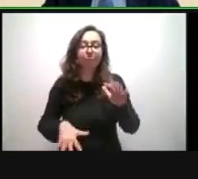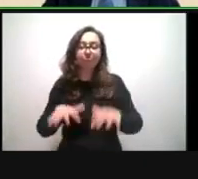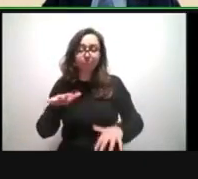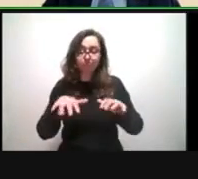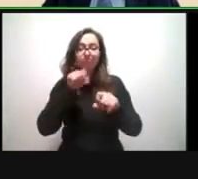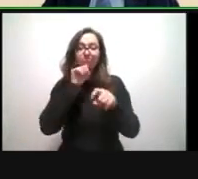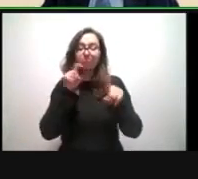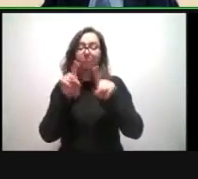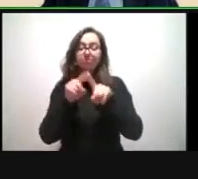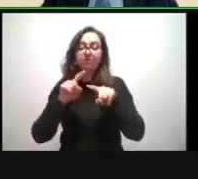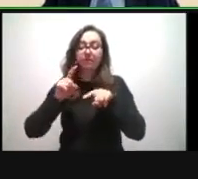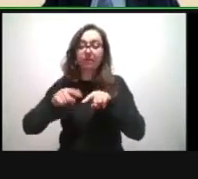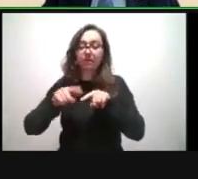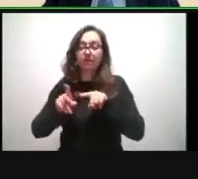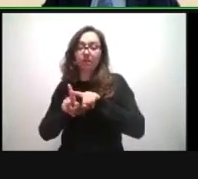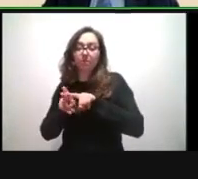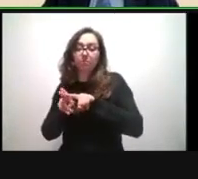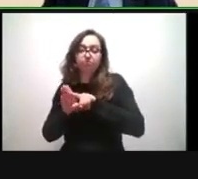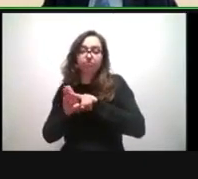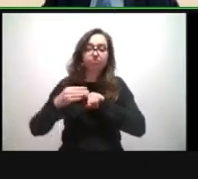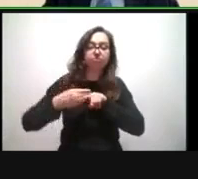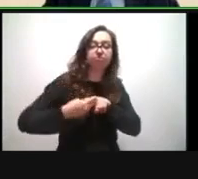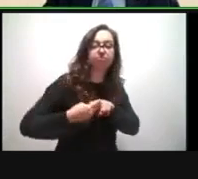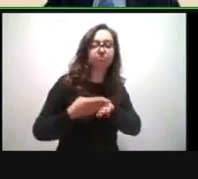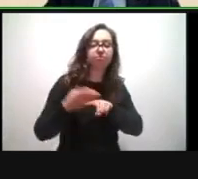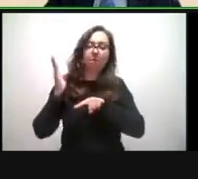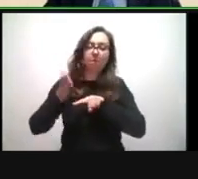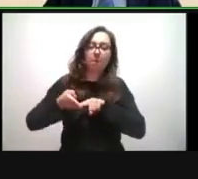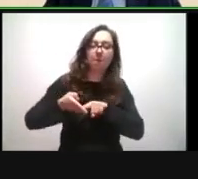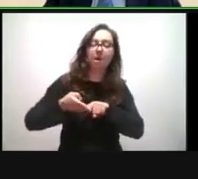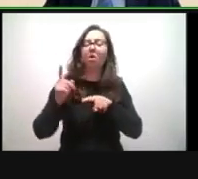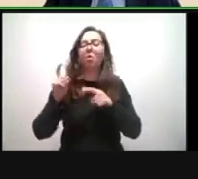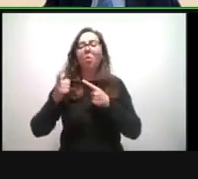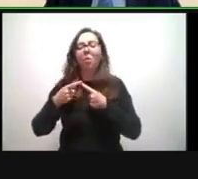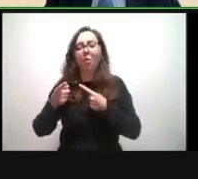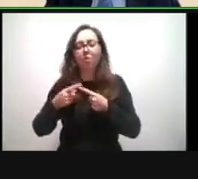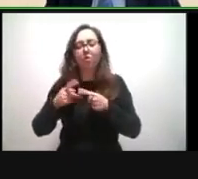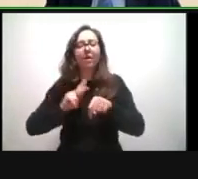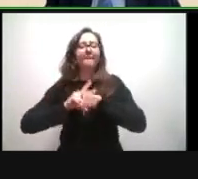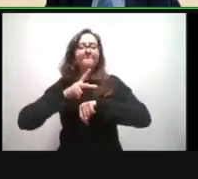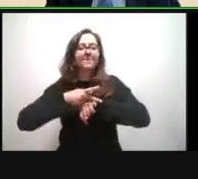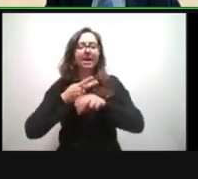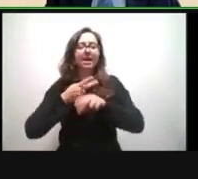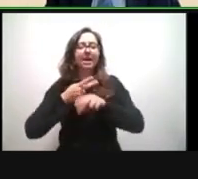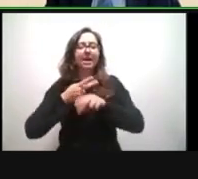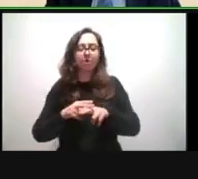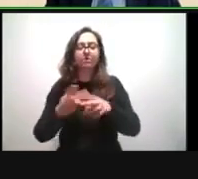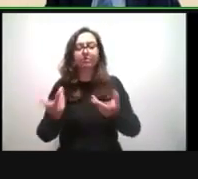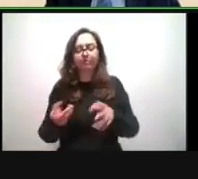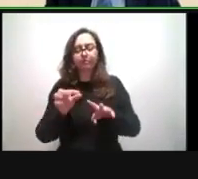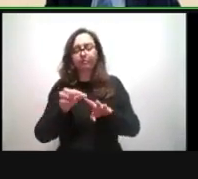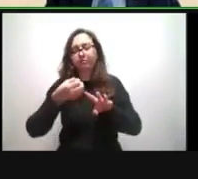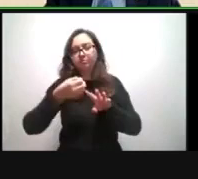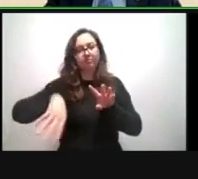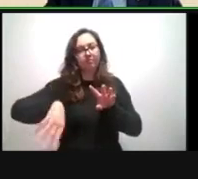la uña o parte de la piel, parte del hueso, y se requiere usar elementos vecinos o prestados de la palma de la